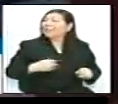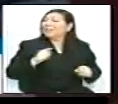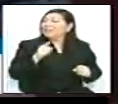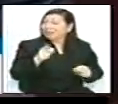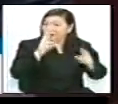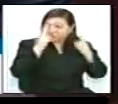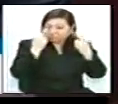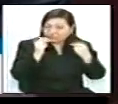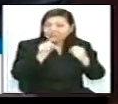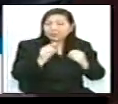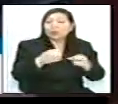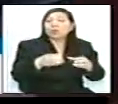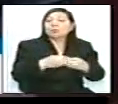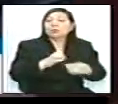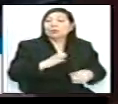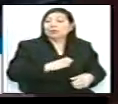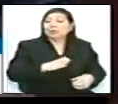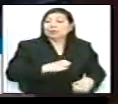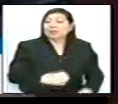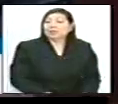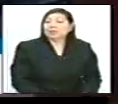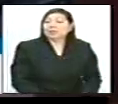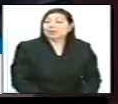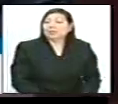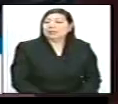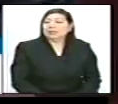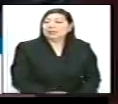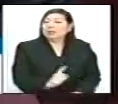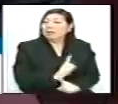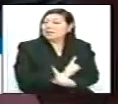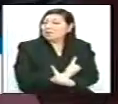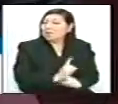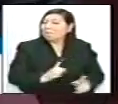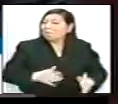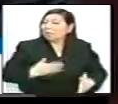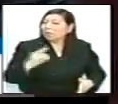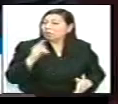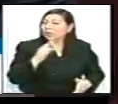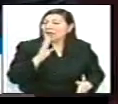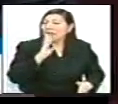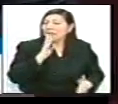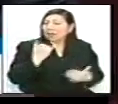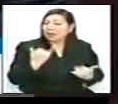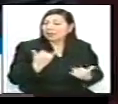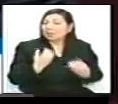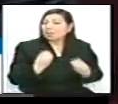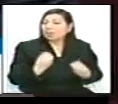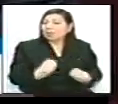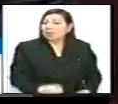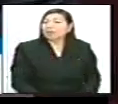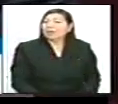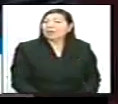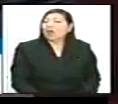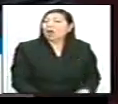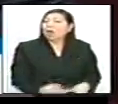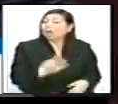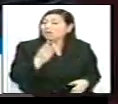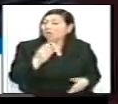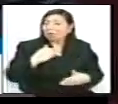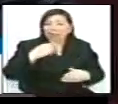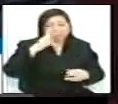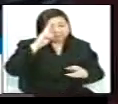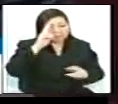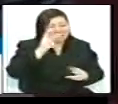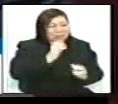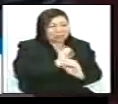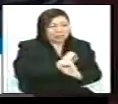deben ser investigados por la Comisión de Ética, señora presidenta. Y de ninguna manera pueden usar esa expresión en esta mesa porque constituye una vulneración